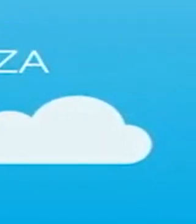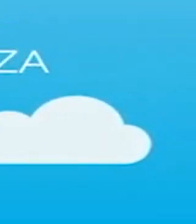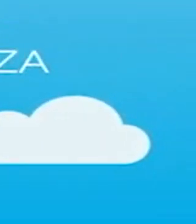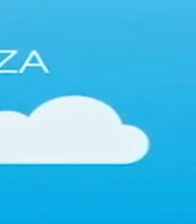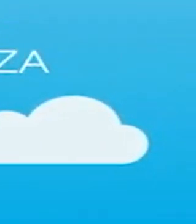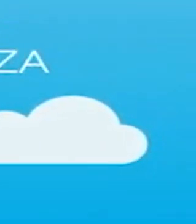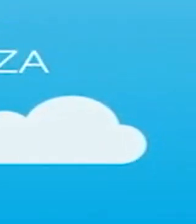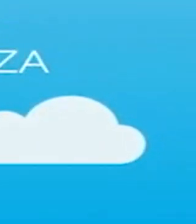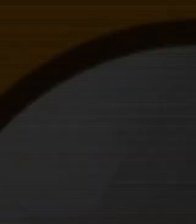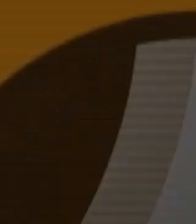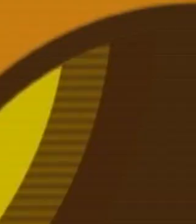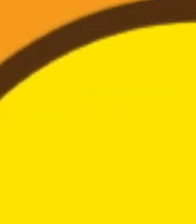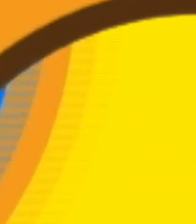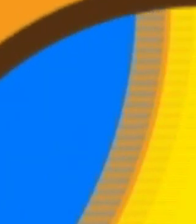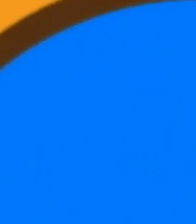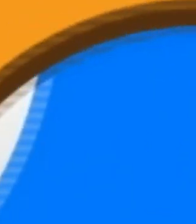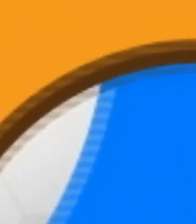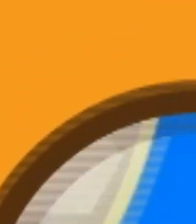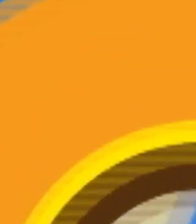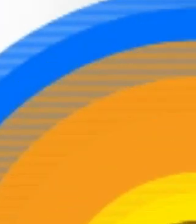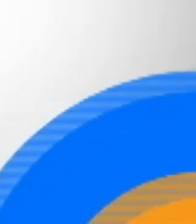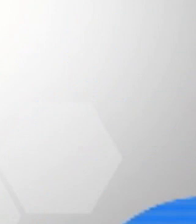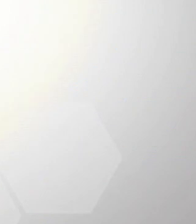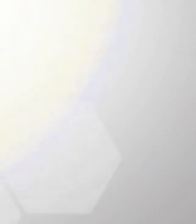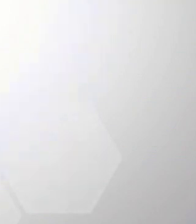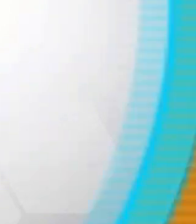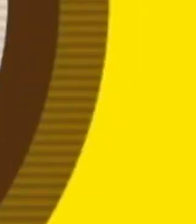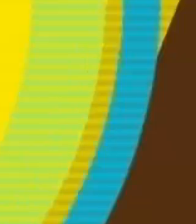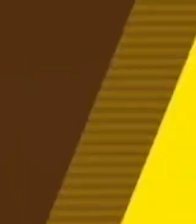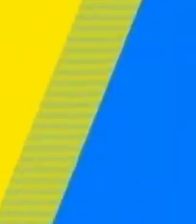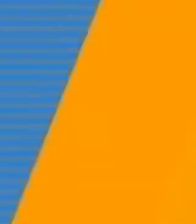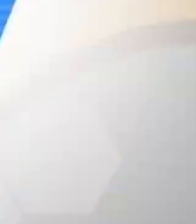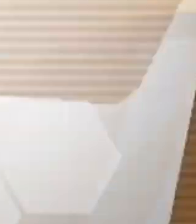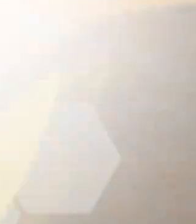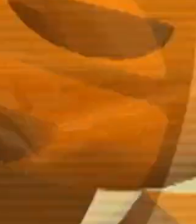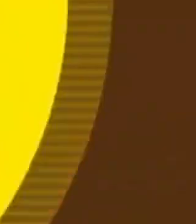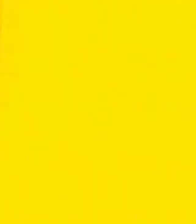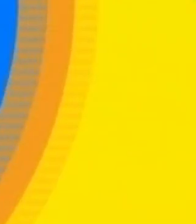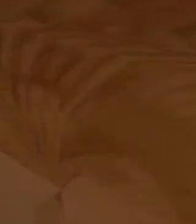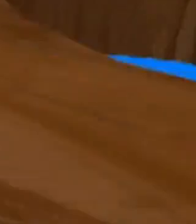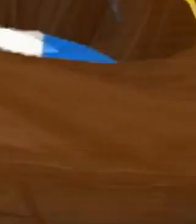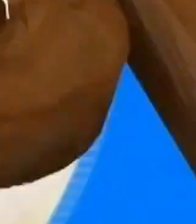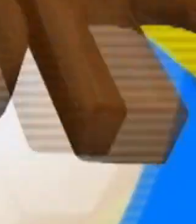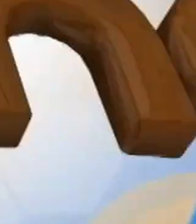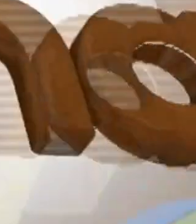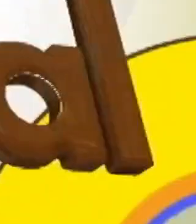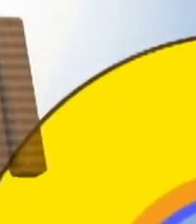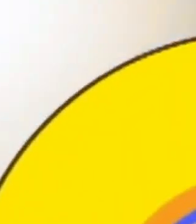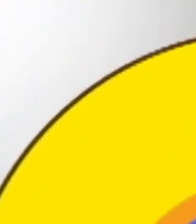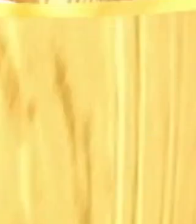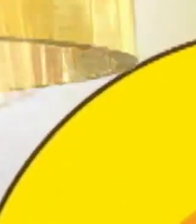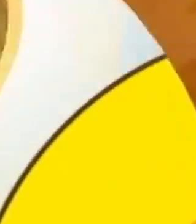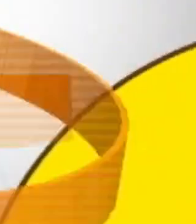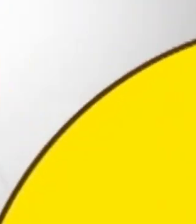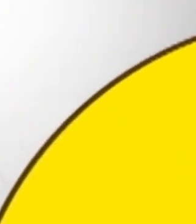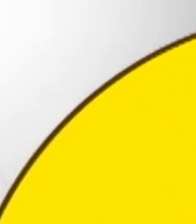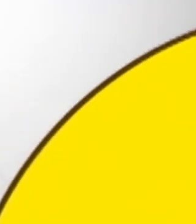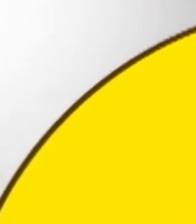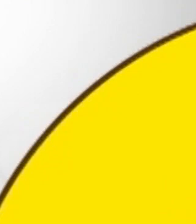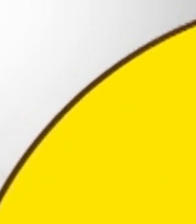naturaleza. Costa Rica es pura vida. Costa